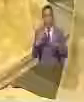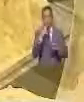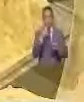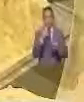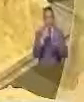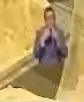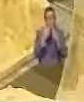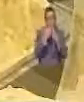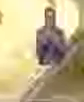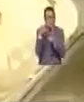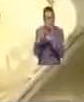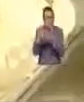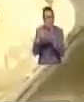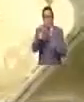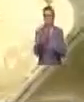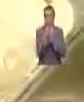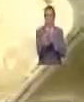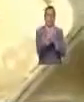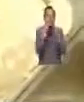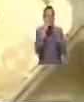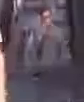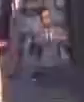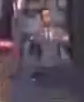probar los sabores exóticos que hoy ofrece el